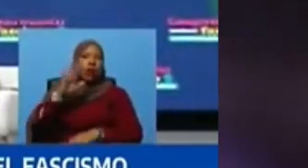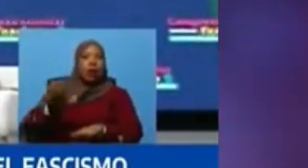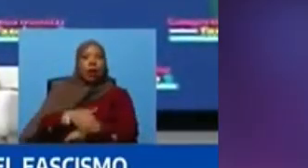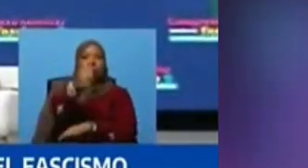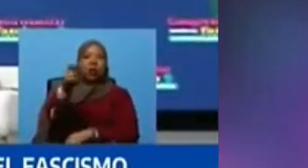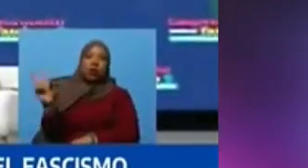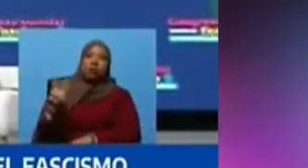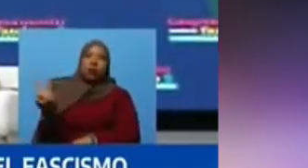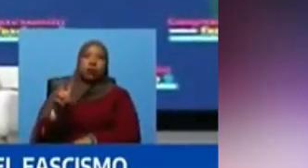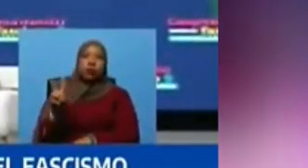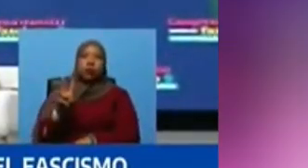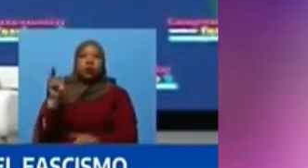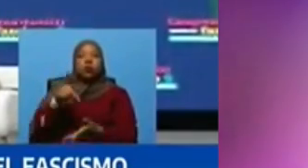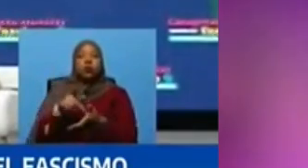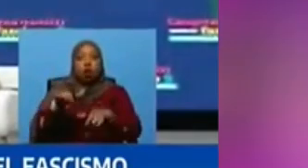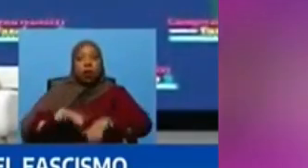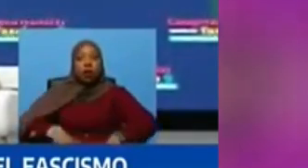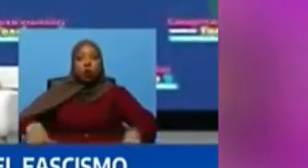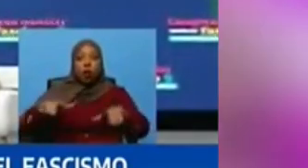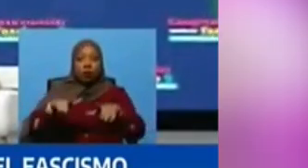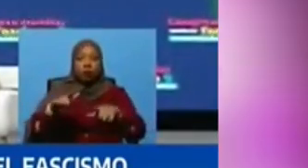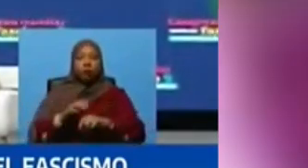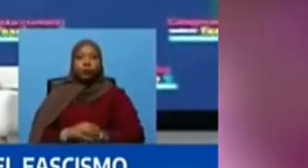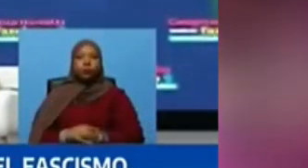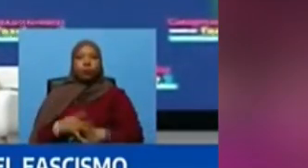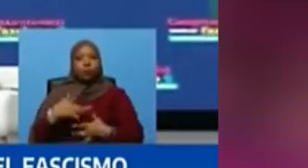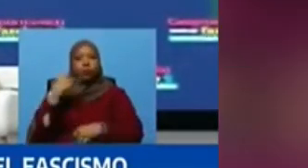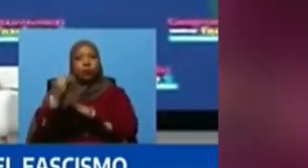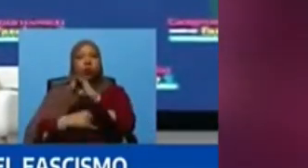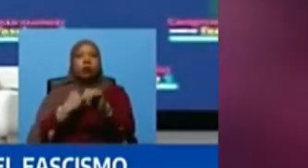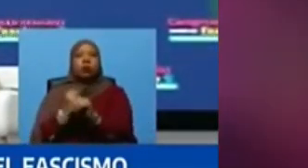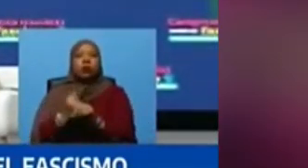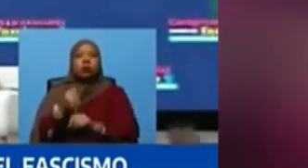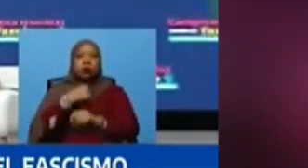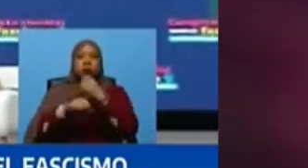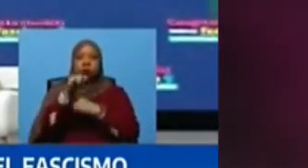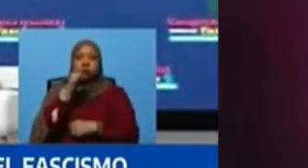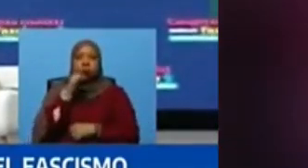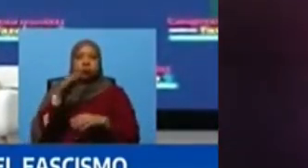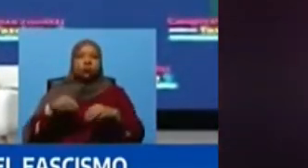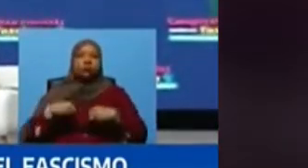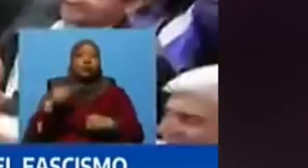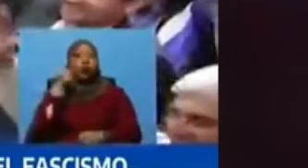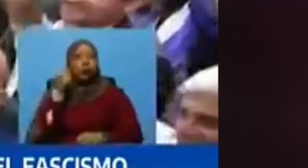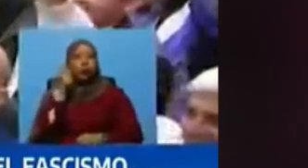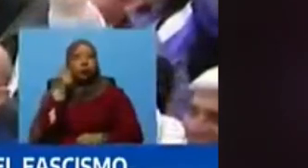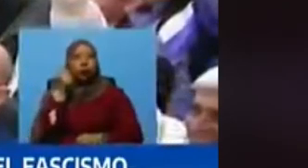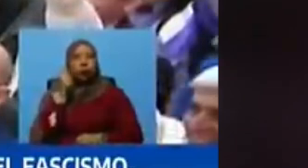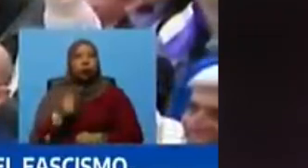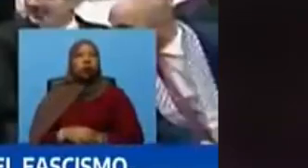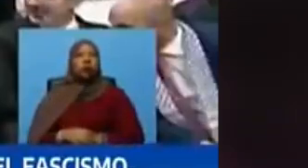Venezuela, sea la sede de esa Internacional Antifascista, hacerlo con la señal de costumbre.